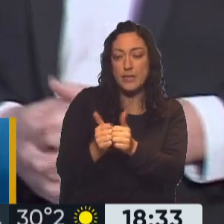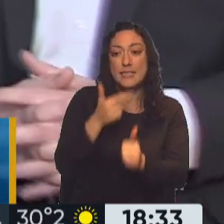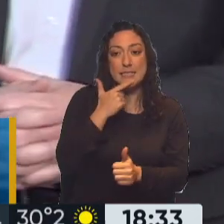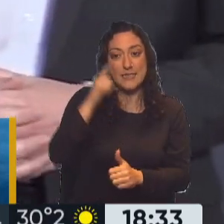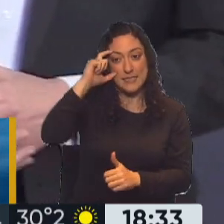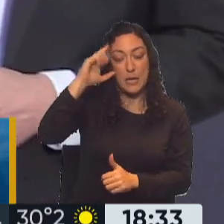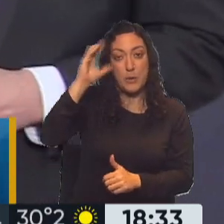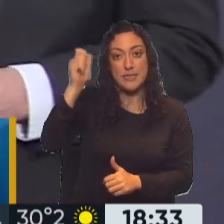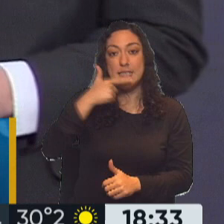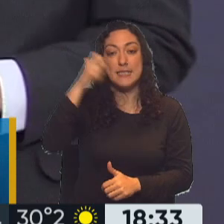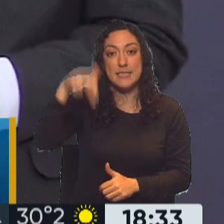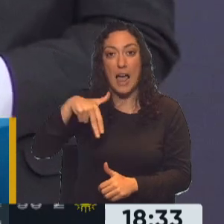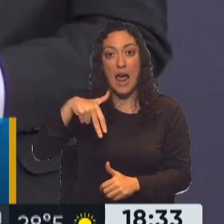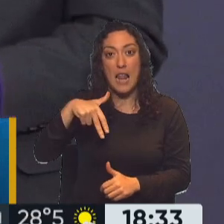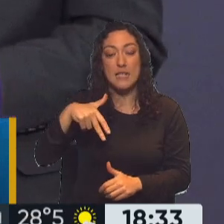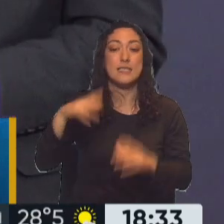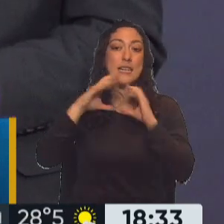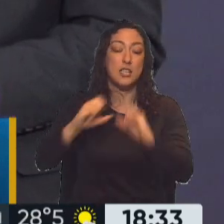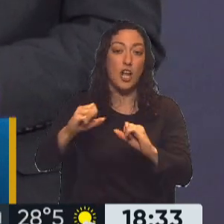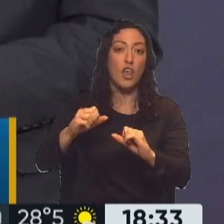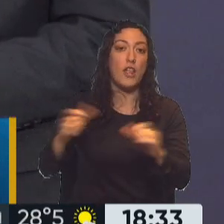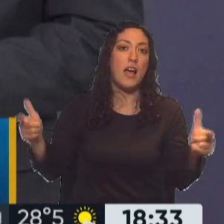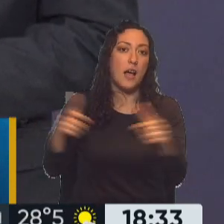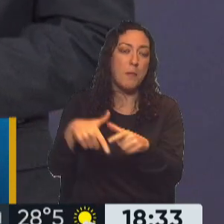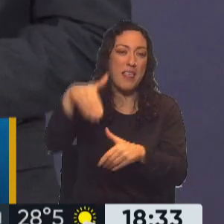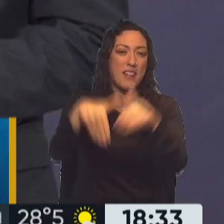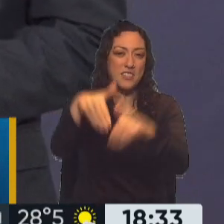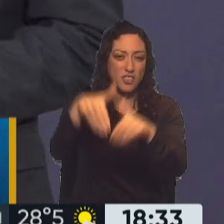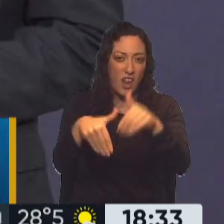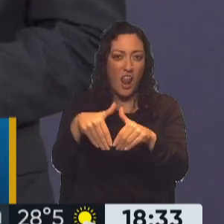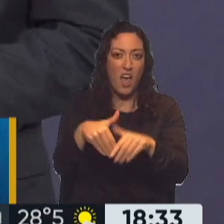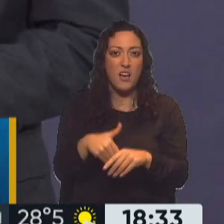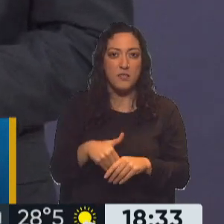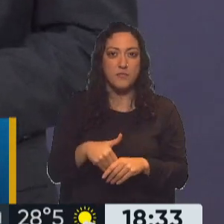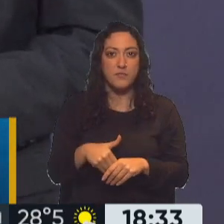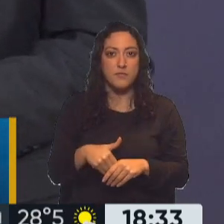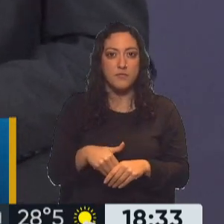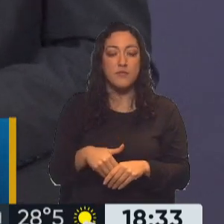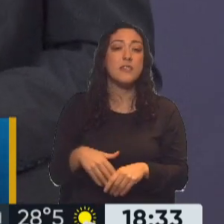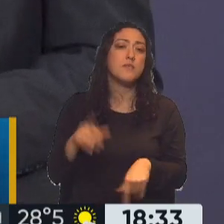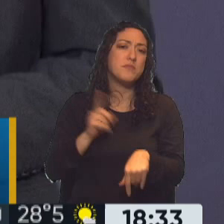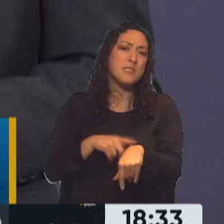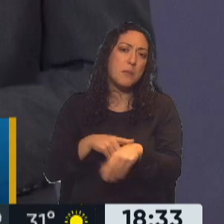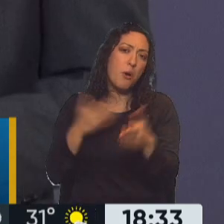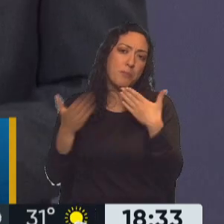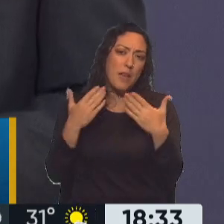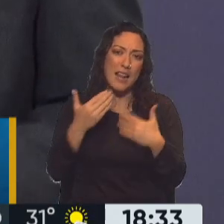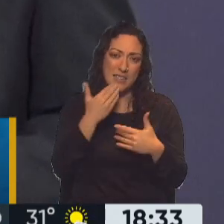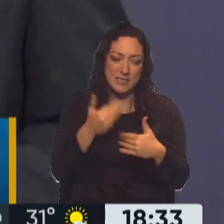el secretario de la Cámara Nacional Electoral. Gracias, Sebastián, por este tiempo. El domingo